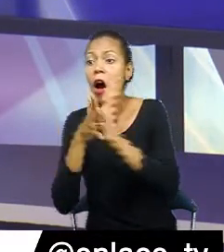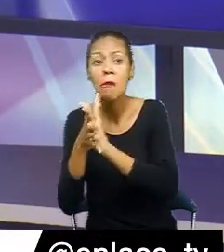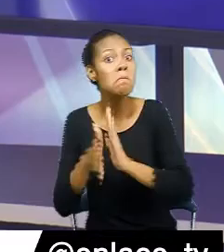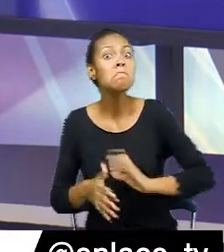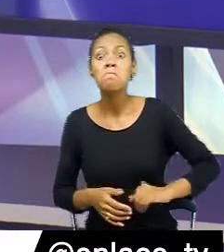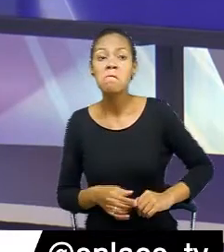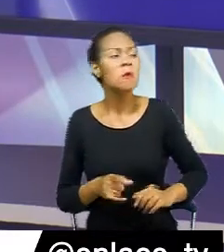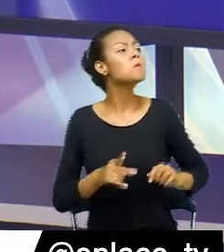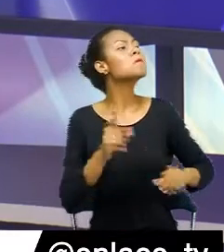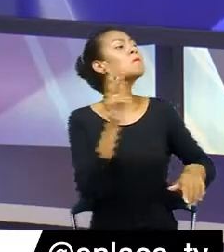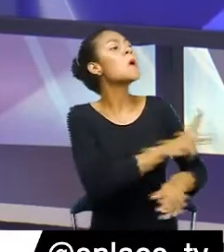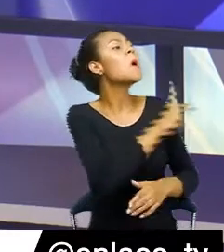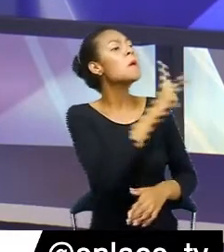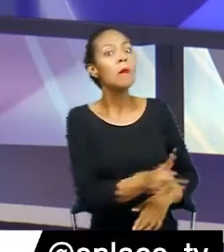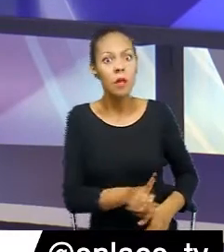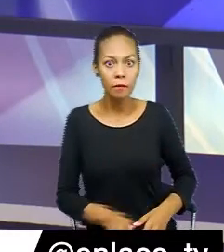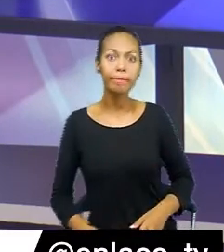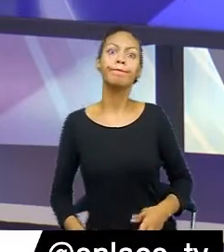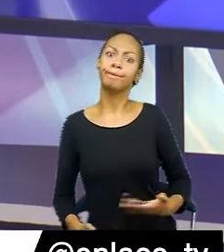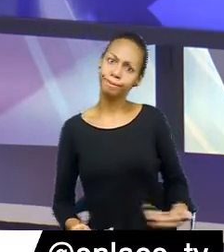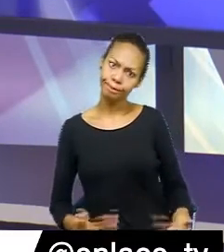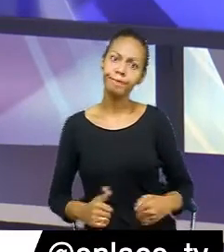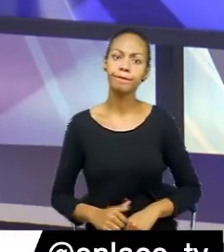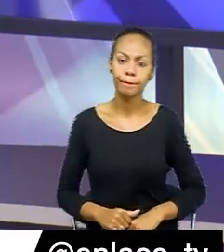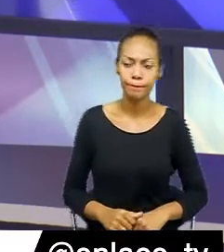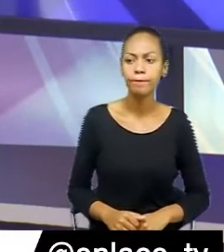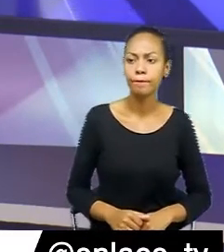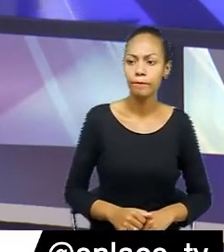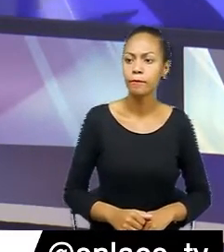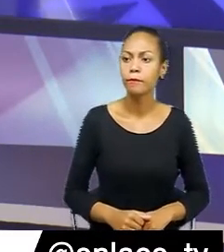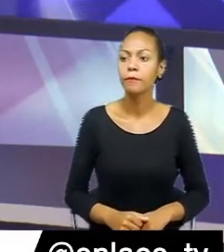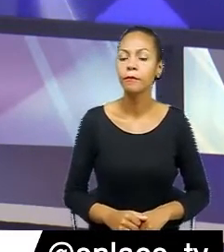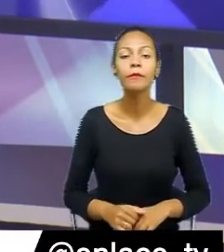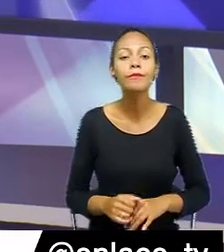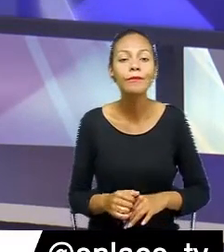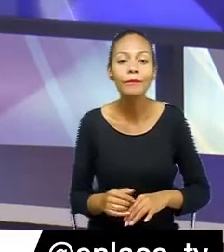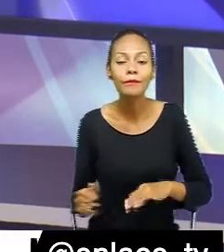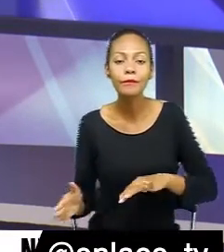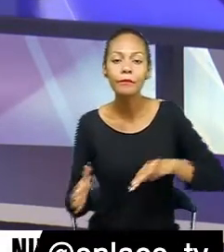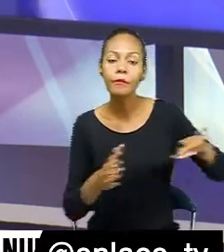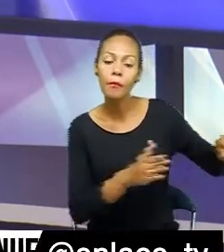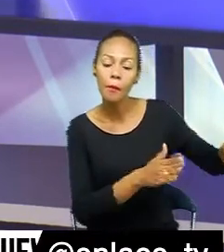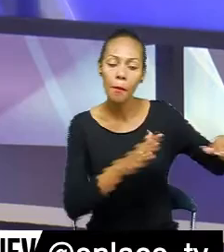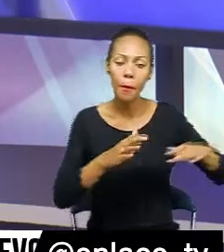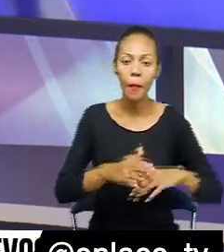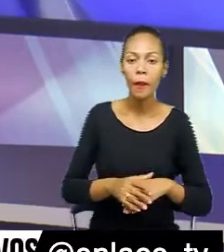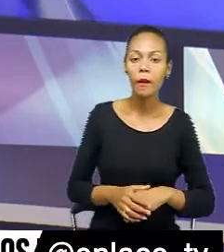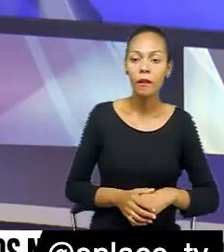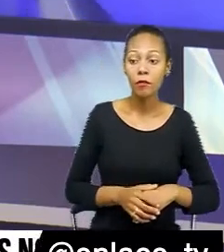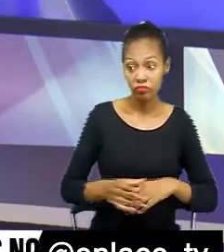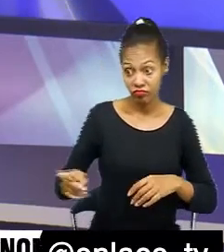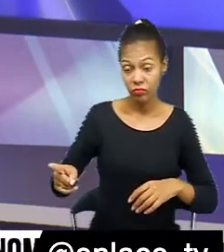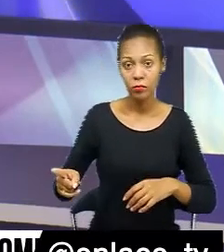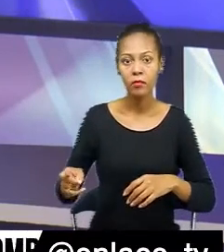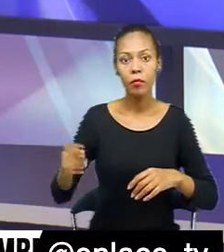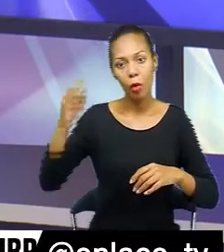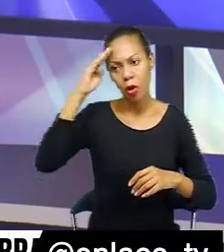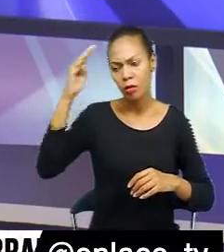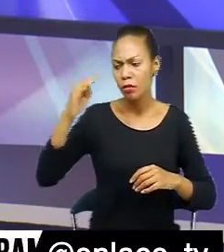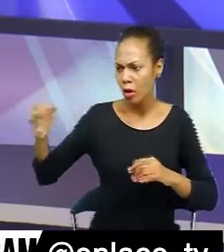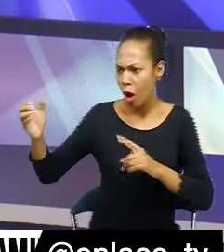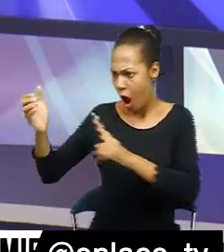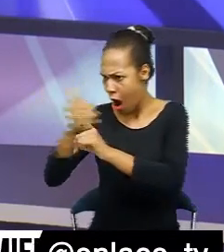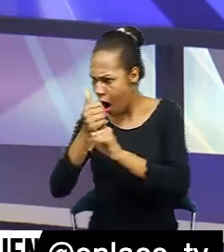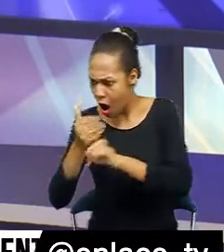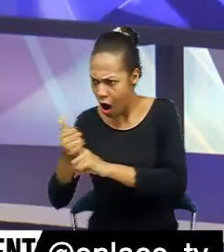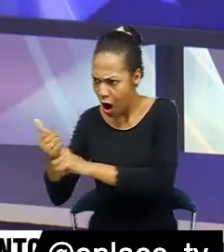otras noticias, las autoridades logran la recuperación de equipos de cómputo que habían sido hurtados semanas atrás de un complejo de abogados ubicado en